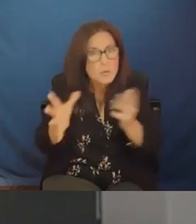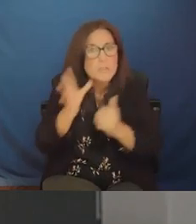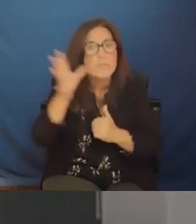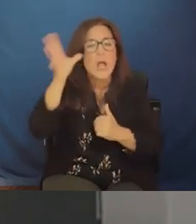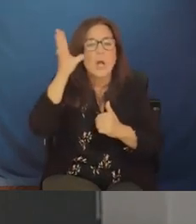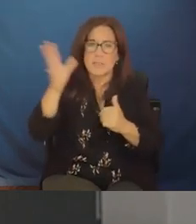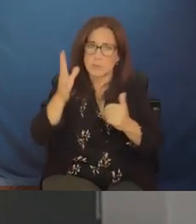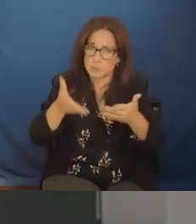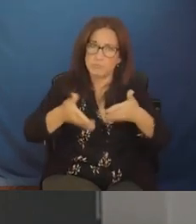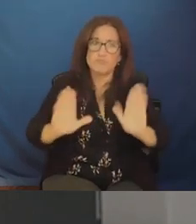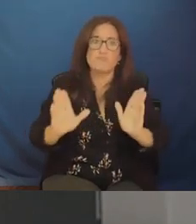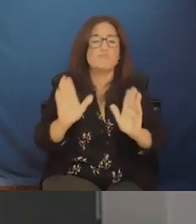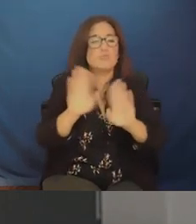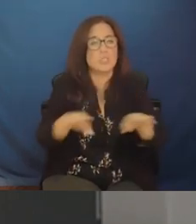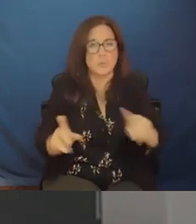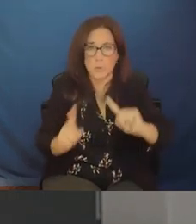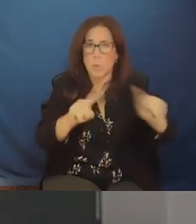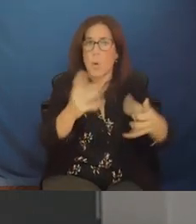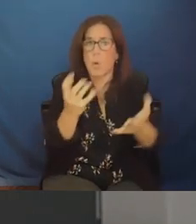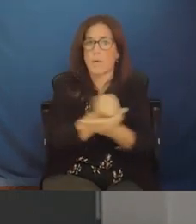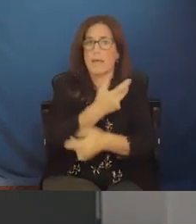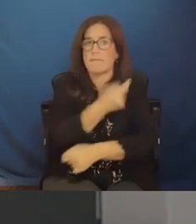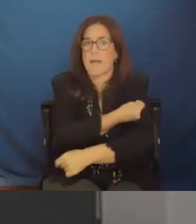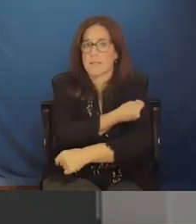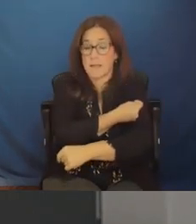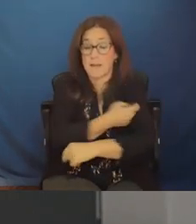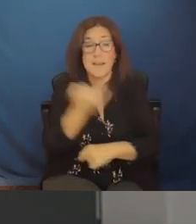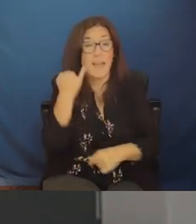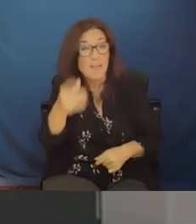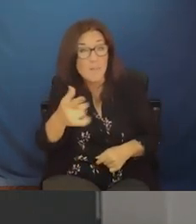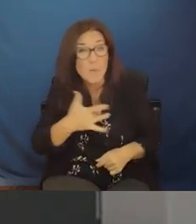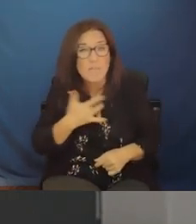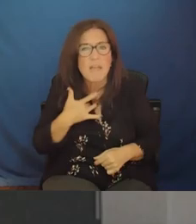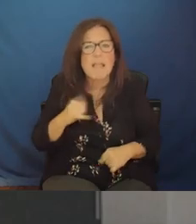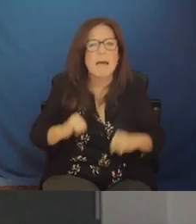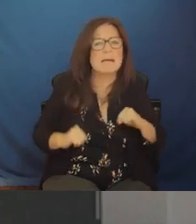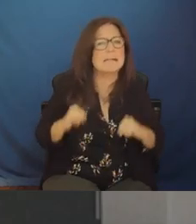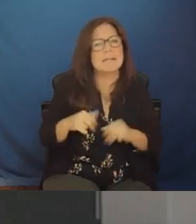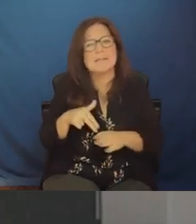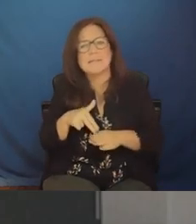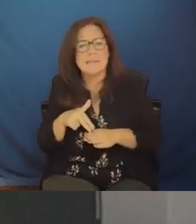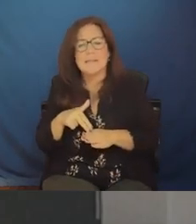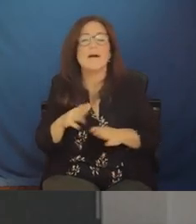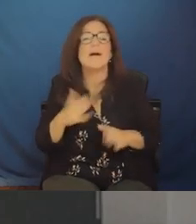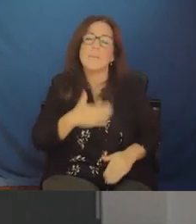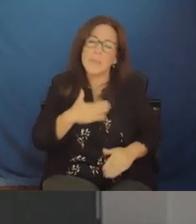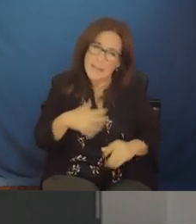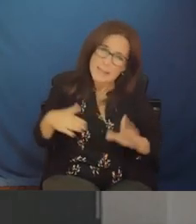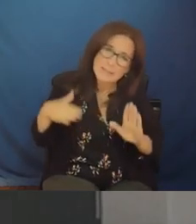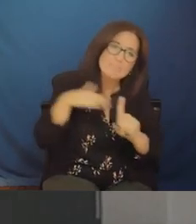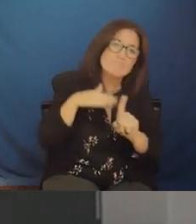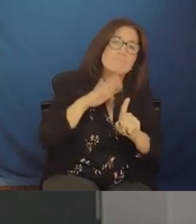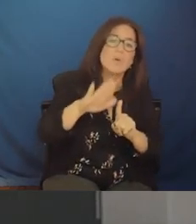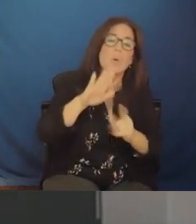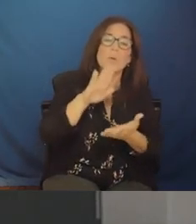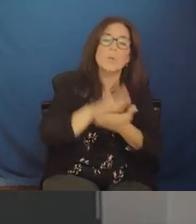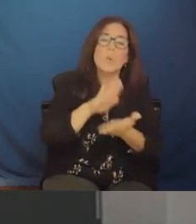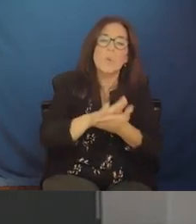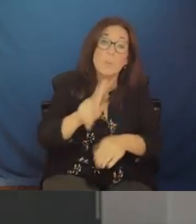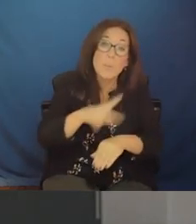esto es algo positivo si ustedes tienen alguna pregunta por favor no duden en preguntarnos en preguntarles a los directores en llamar al